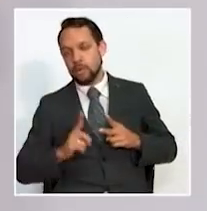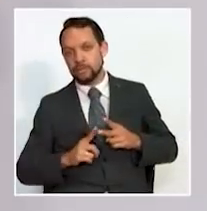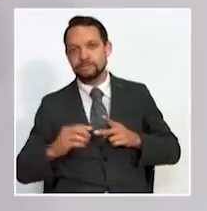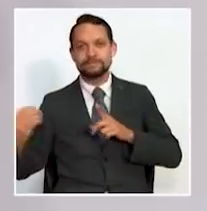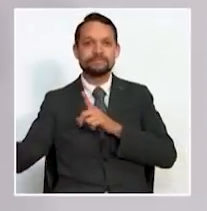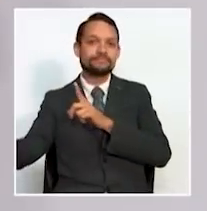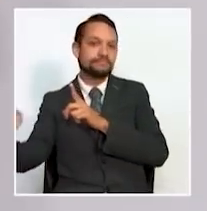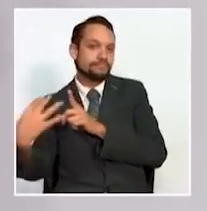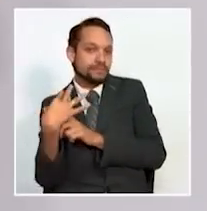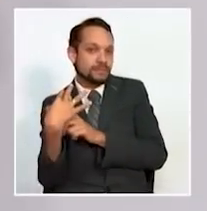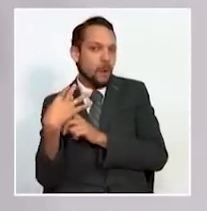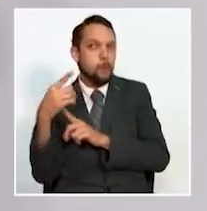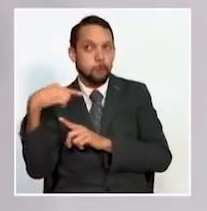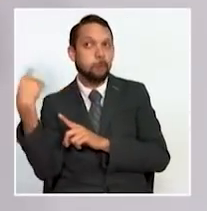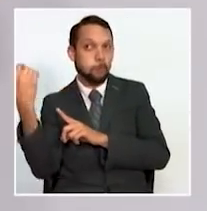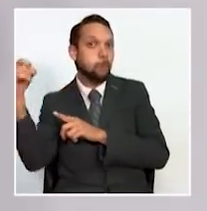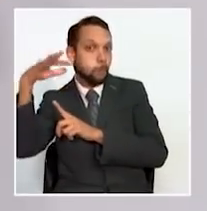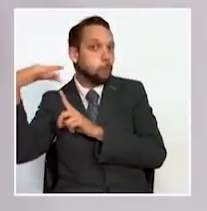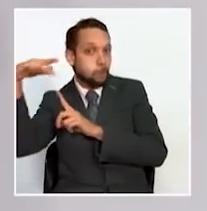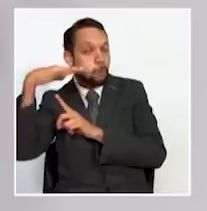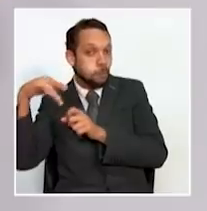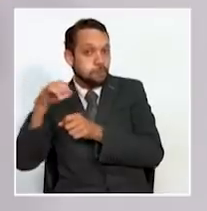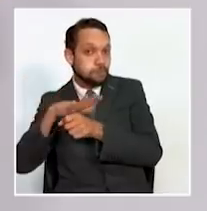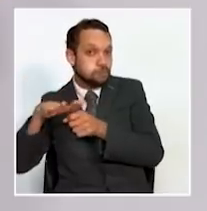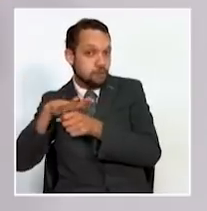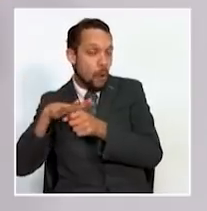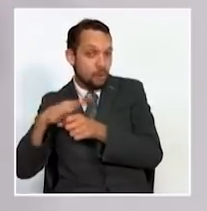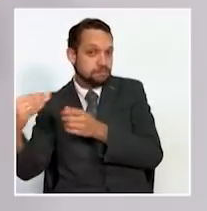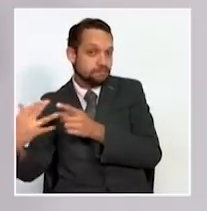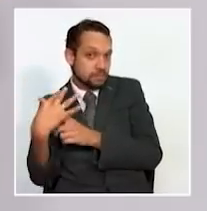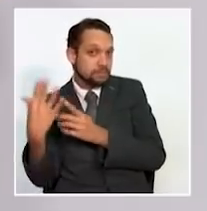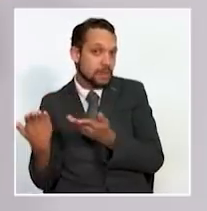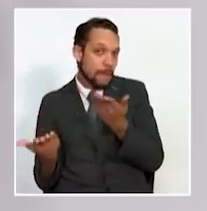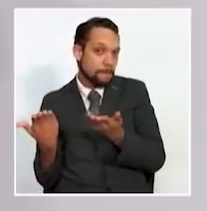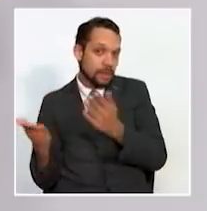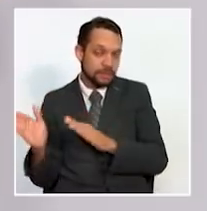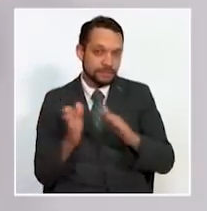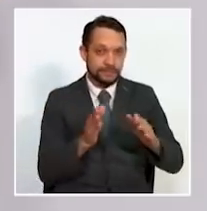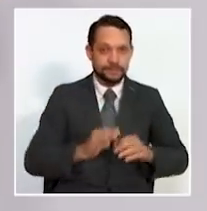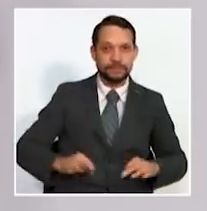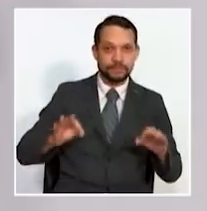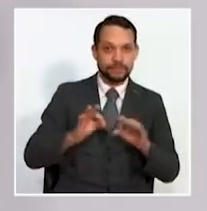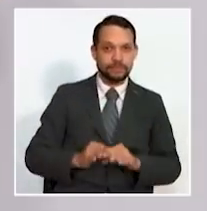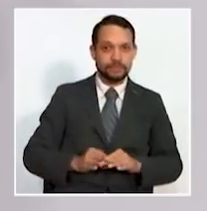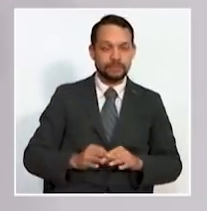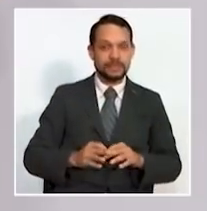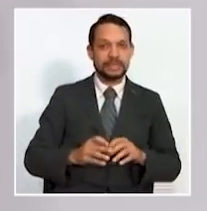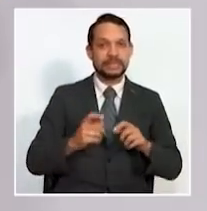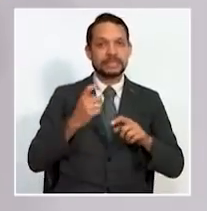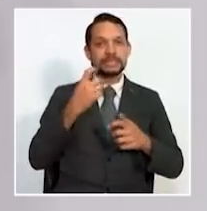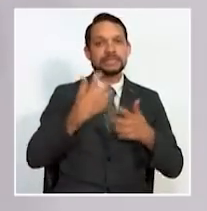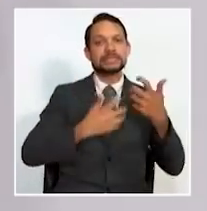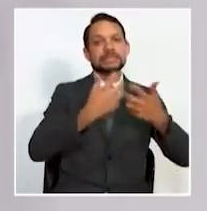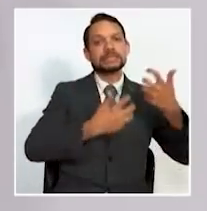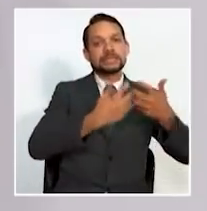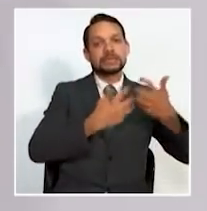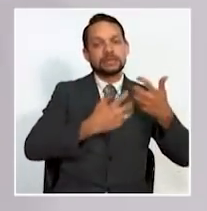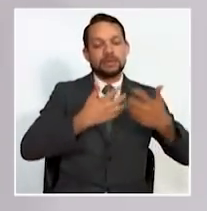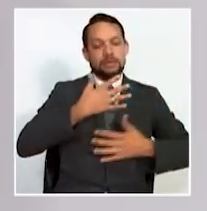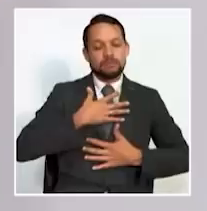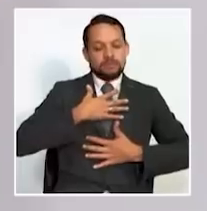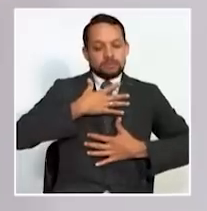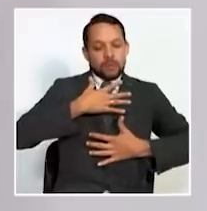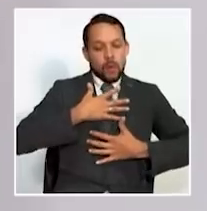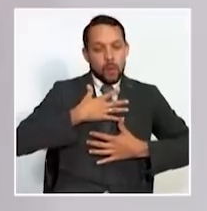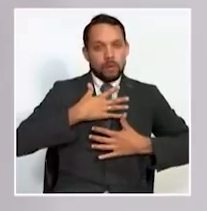por múltiples factores que vamos a ir mostrando en este programa. Cuando hablamos del sistema respiratorio, encontramos que el sistema respiratorio consta